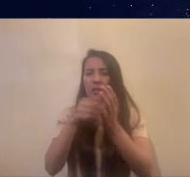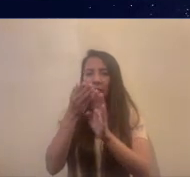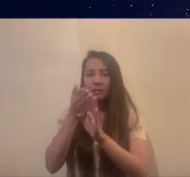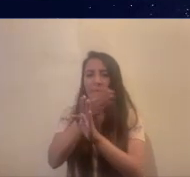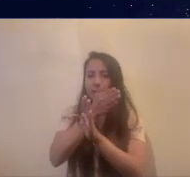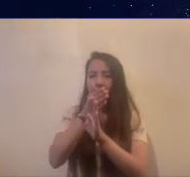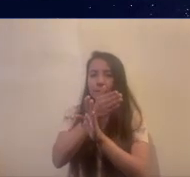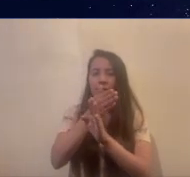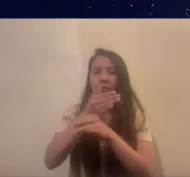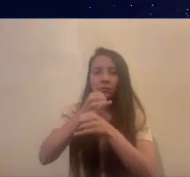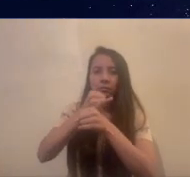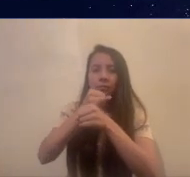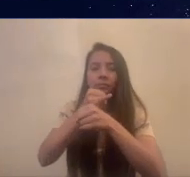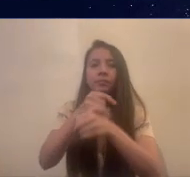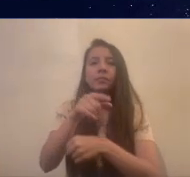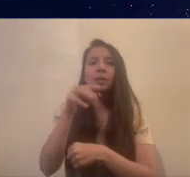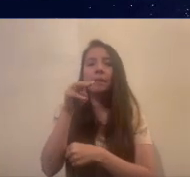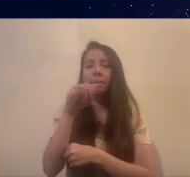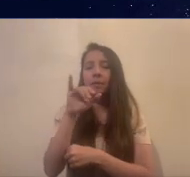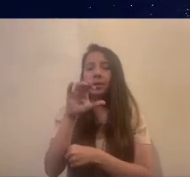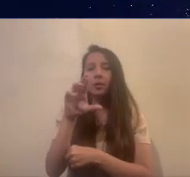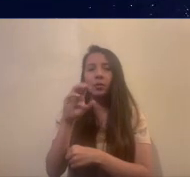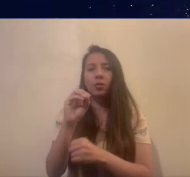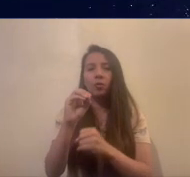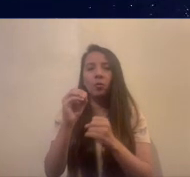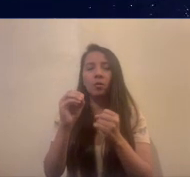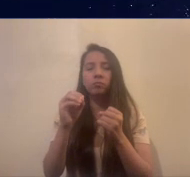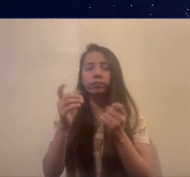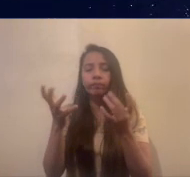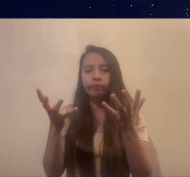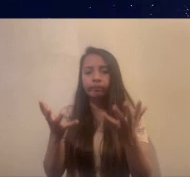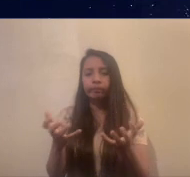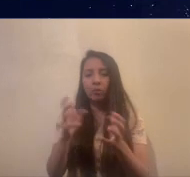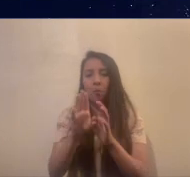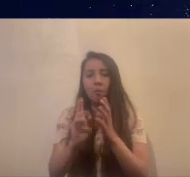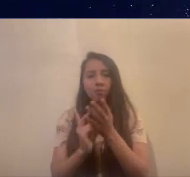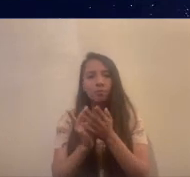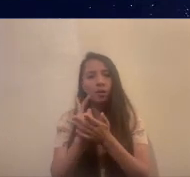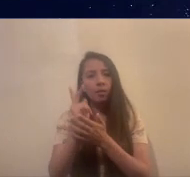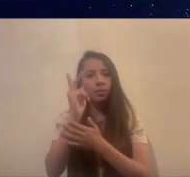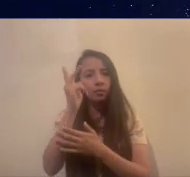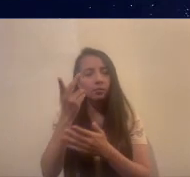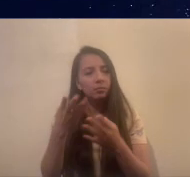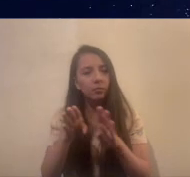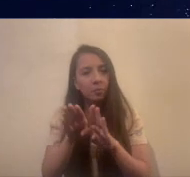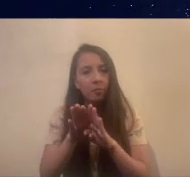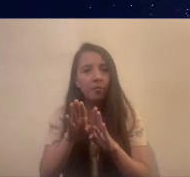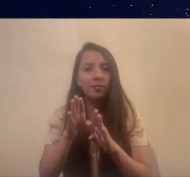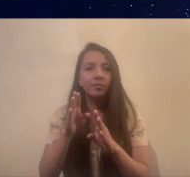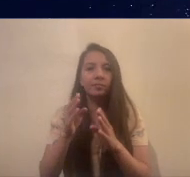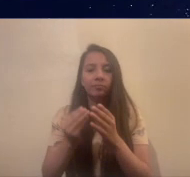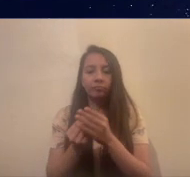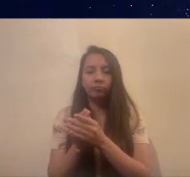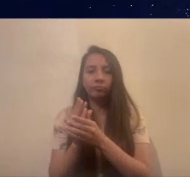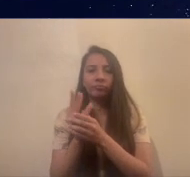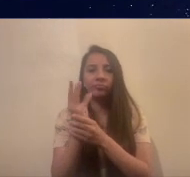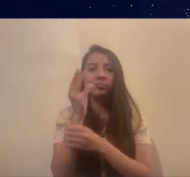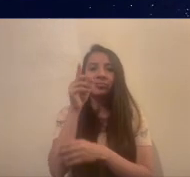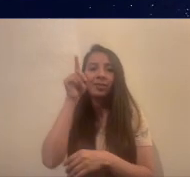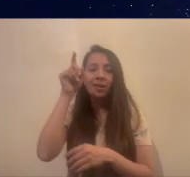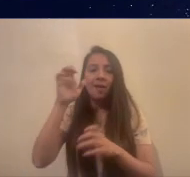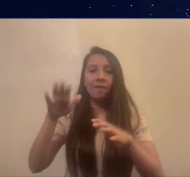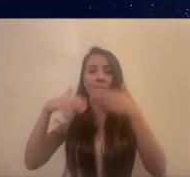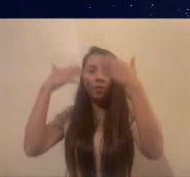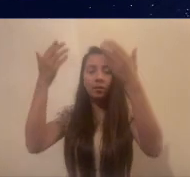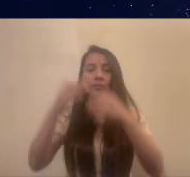años 2000 la experimentación en microgravedad de crecimientos de plantas en la estación espacial. En el día de hoy, los astronautas